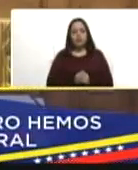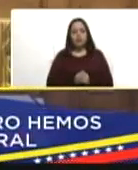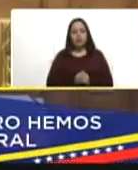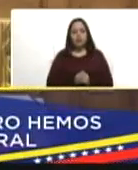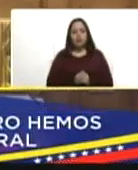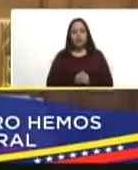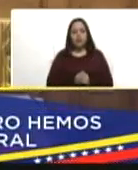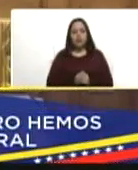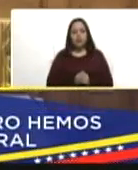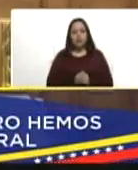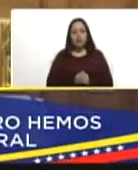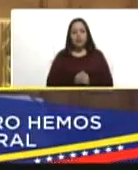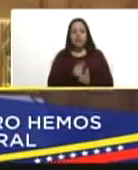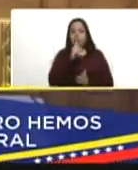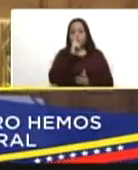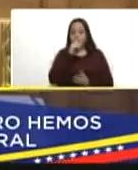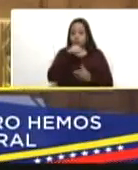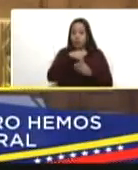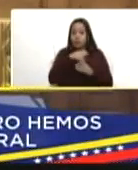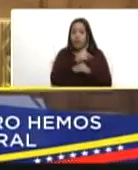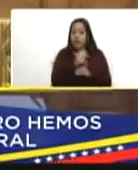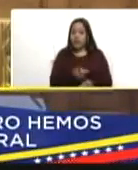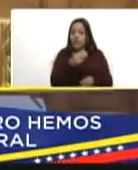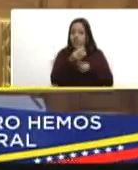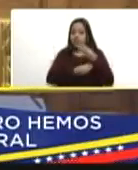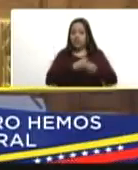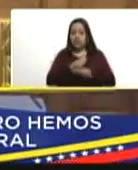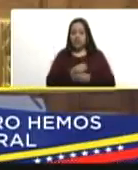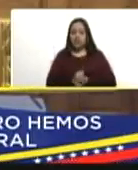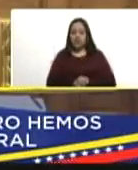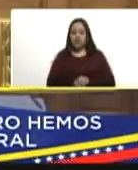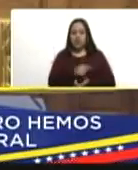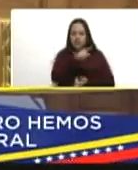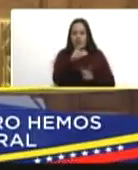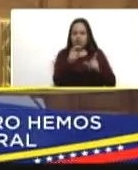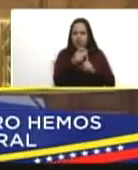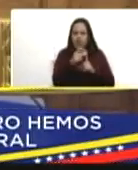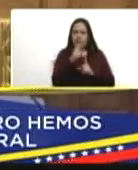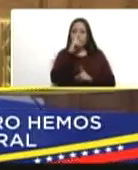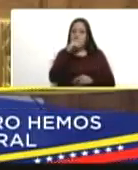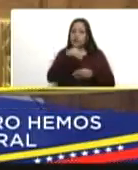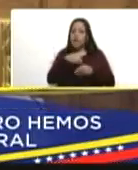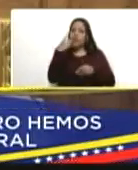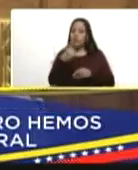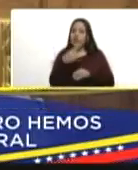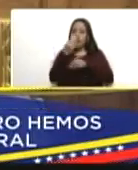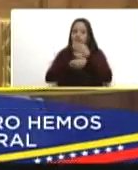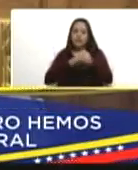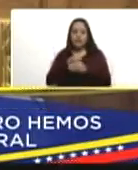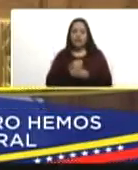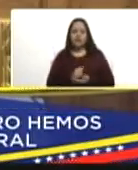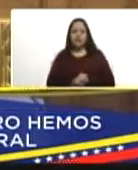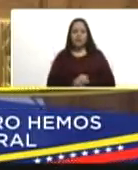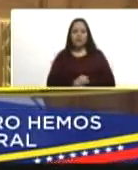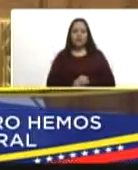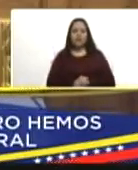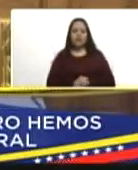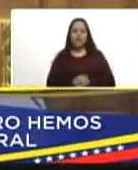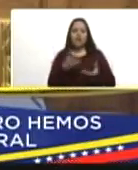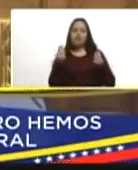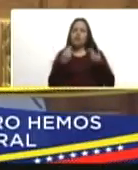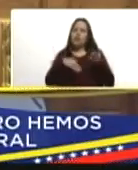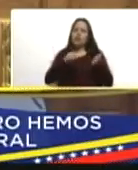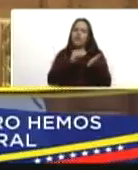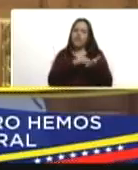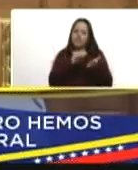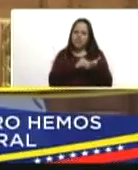tiene que ser correcto embajador Esa es la frase en silencio tiene que ser y muchas